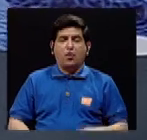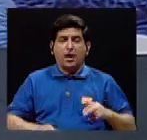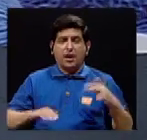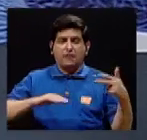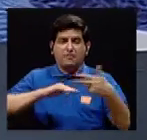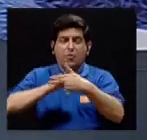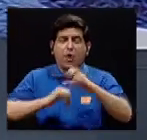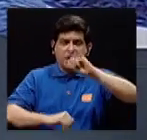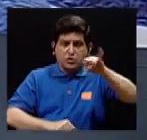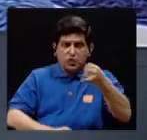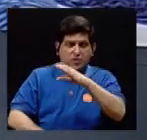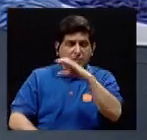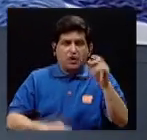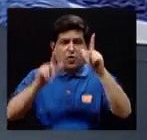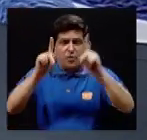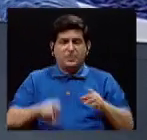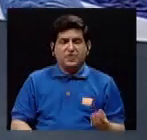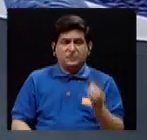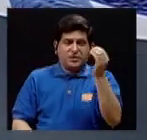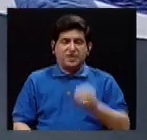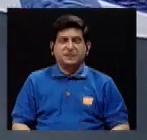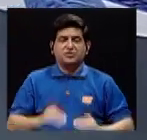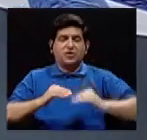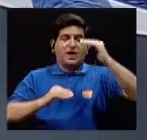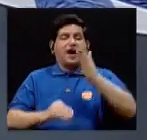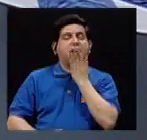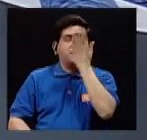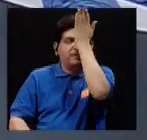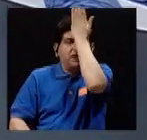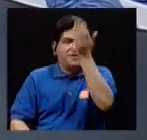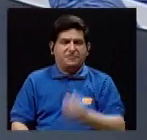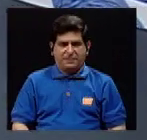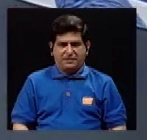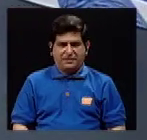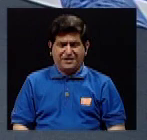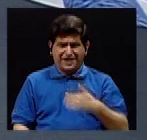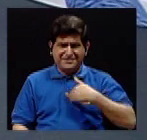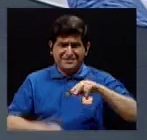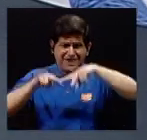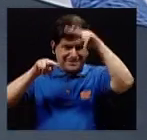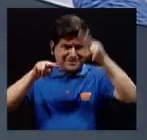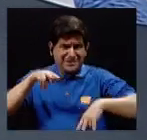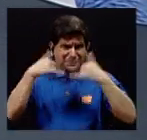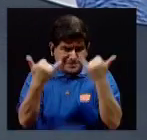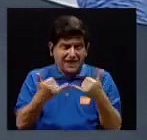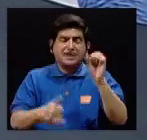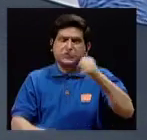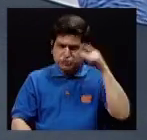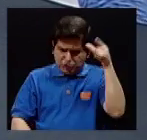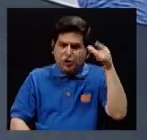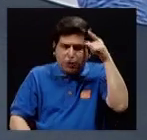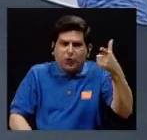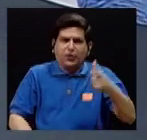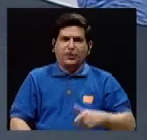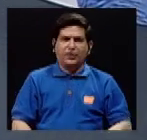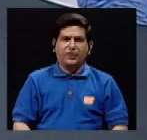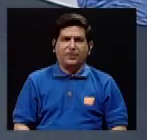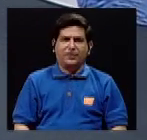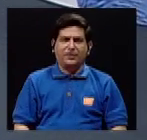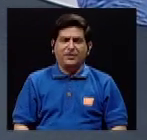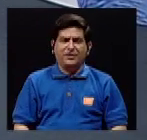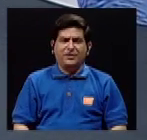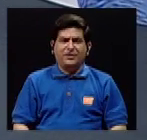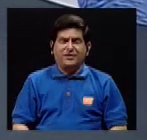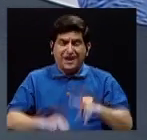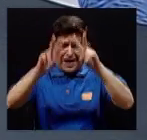Jiménez y por supuesto de alguien que se al talamanca el anano viene con una desventaja Por supuesto porque la